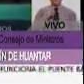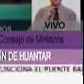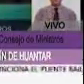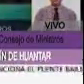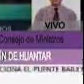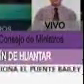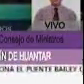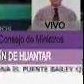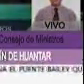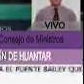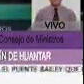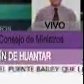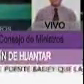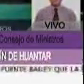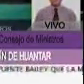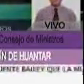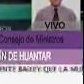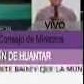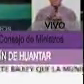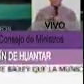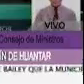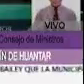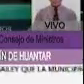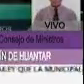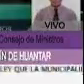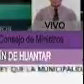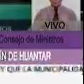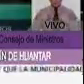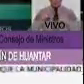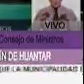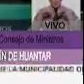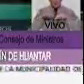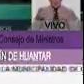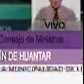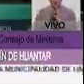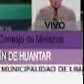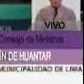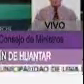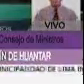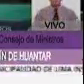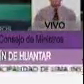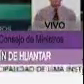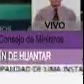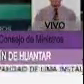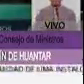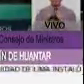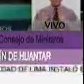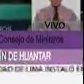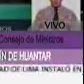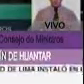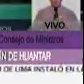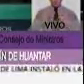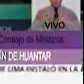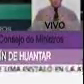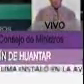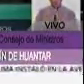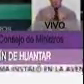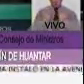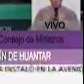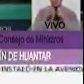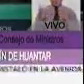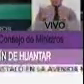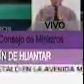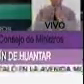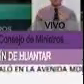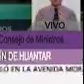Justicia, a donde hemos acudido a solicitud nuestra, repito,